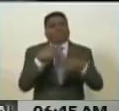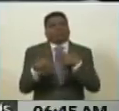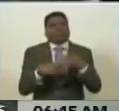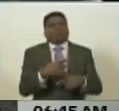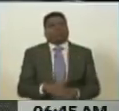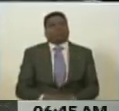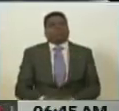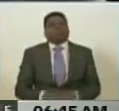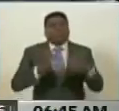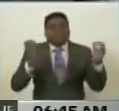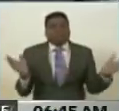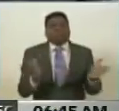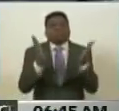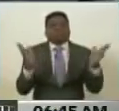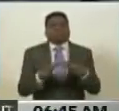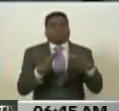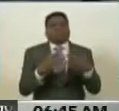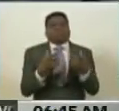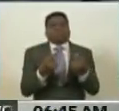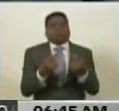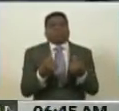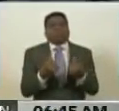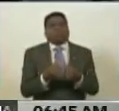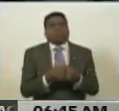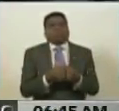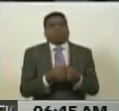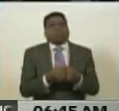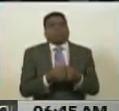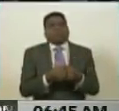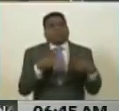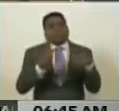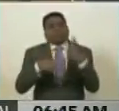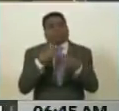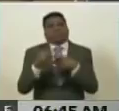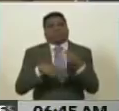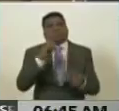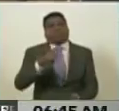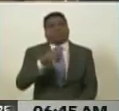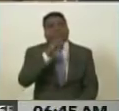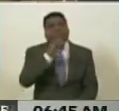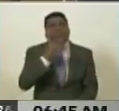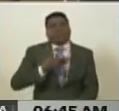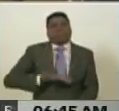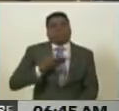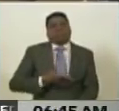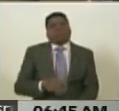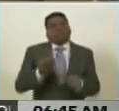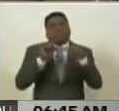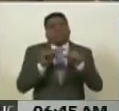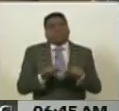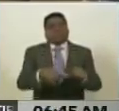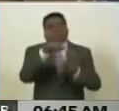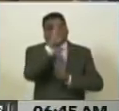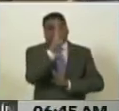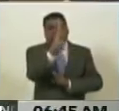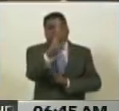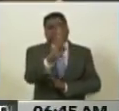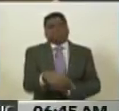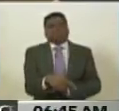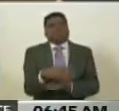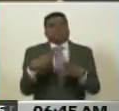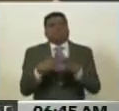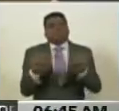relanzamiento del Consejo Nacional de Economí, el relanzamiento del Consejo Nacional de la Economía Productiva, pero además habrá anuncios importantes y eh se mantendrá la línea, como ya lo hemos dicho, de